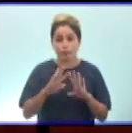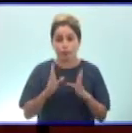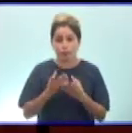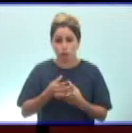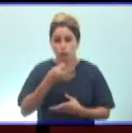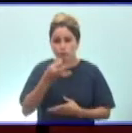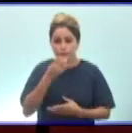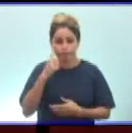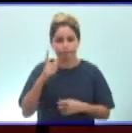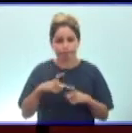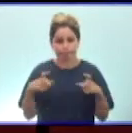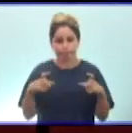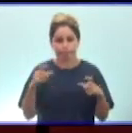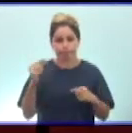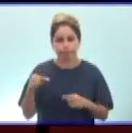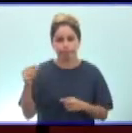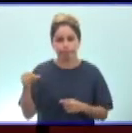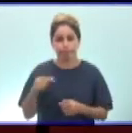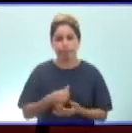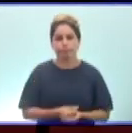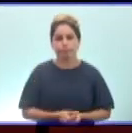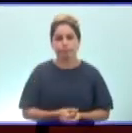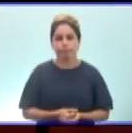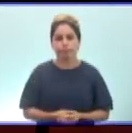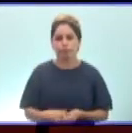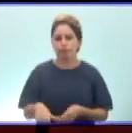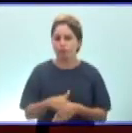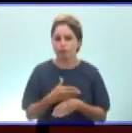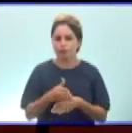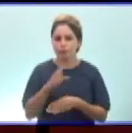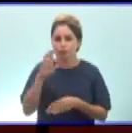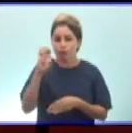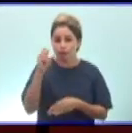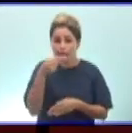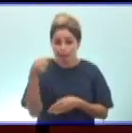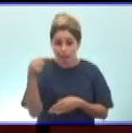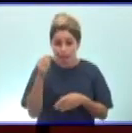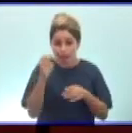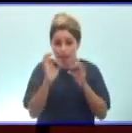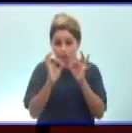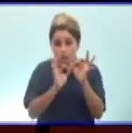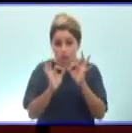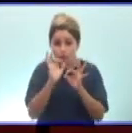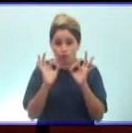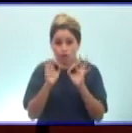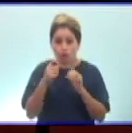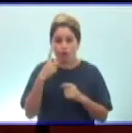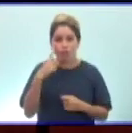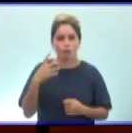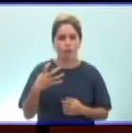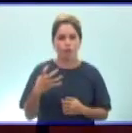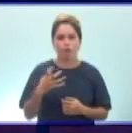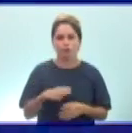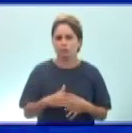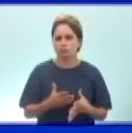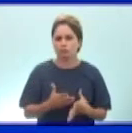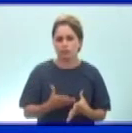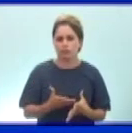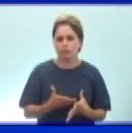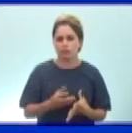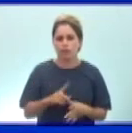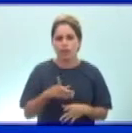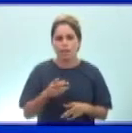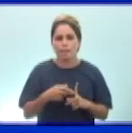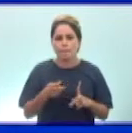de Hund. Las distribuciones electrónicas también es importante tener en cuenta que para poder